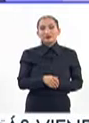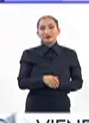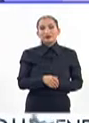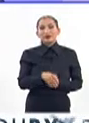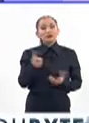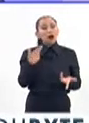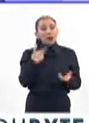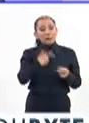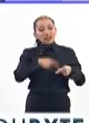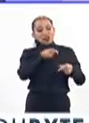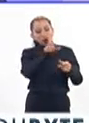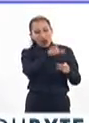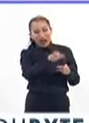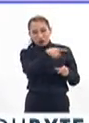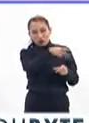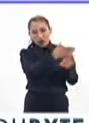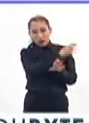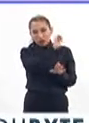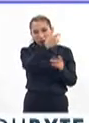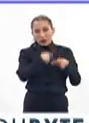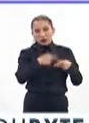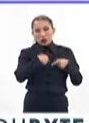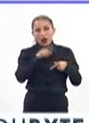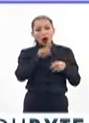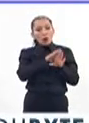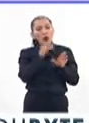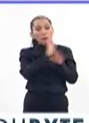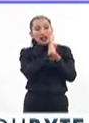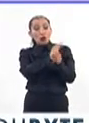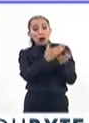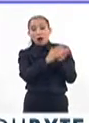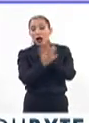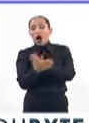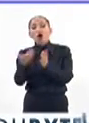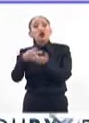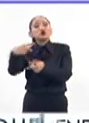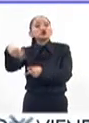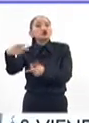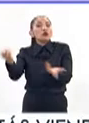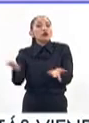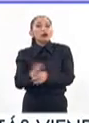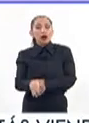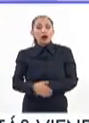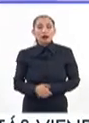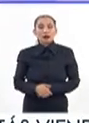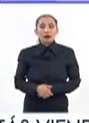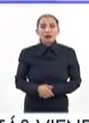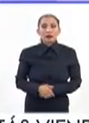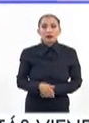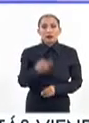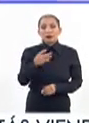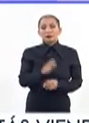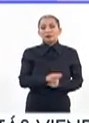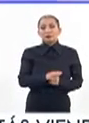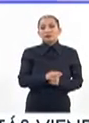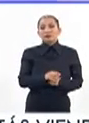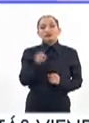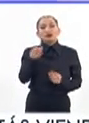Pero hoy todos los personajes, ¿no? Son sensacionales, pues, ¿no? Sensacionales. Bueno, los zombies de Zaguayo. Todos